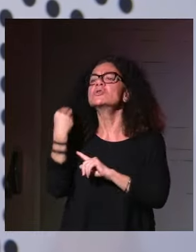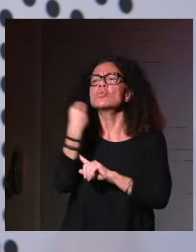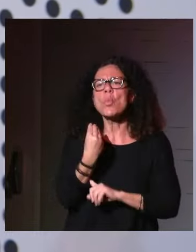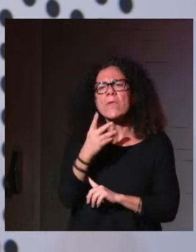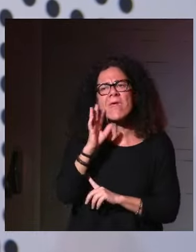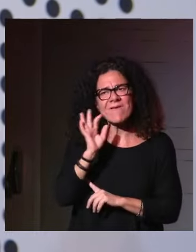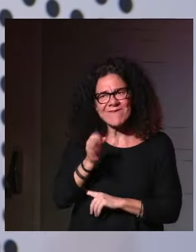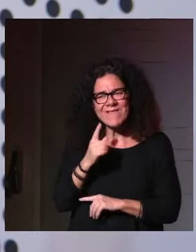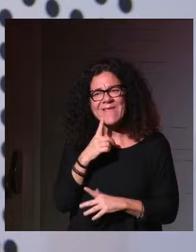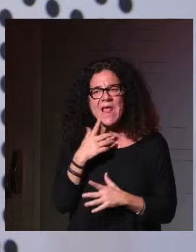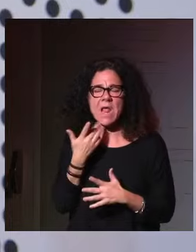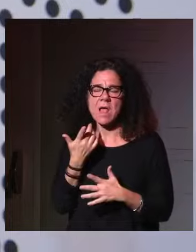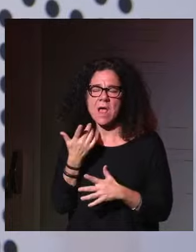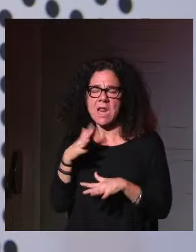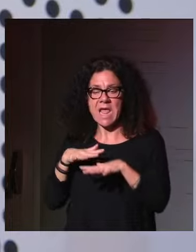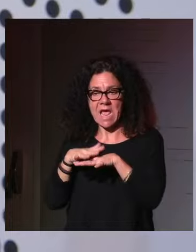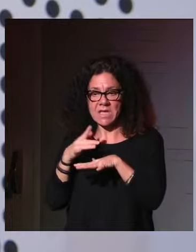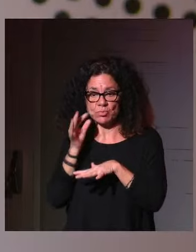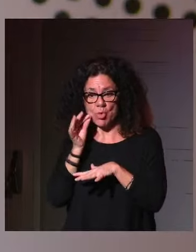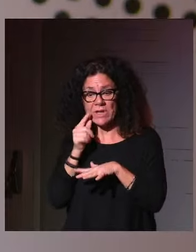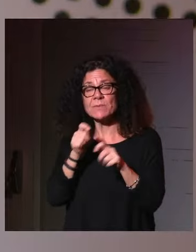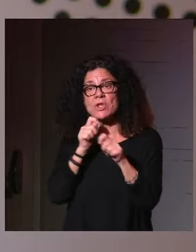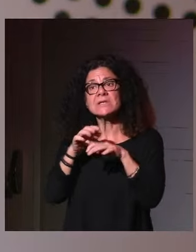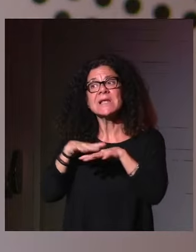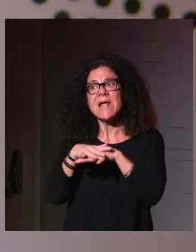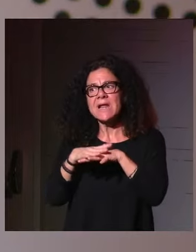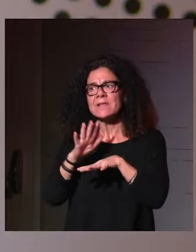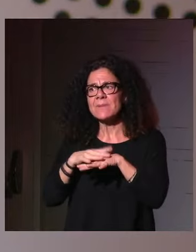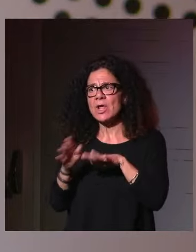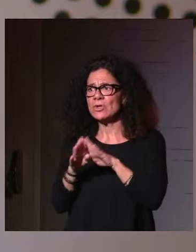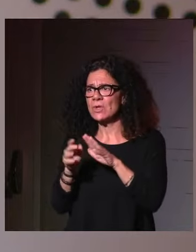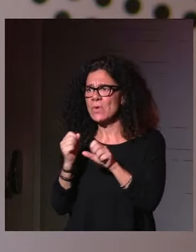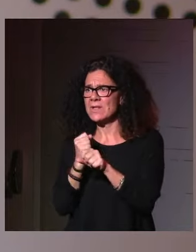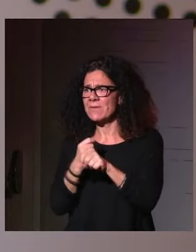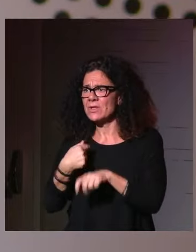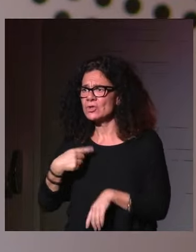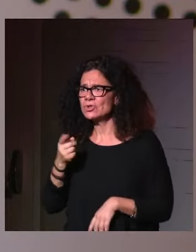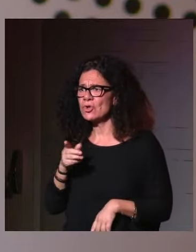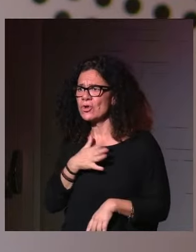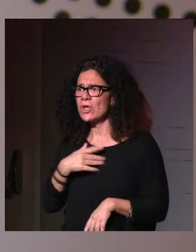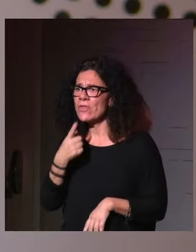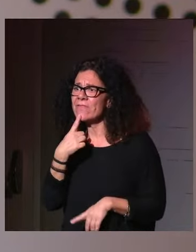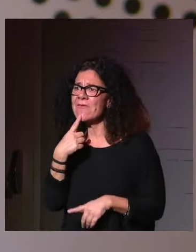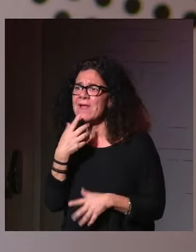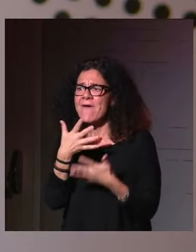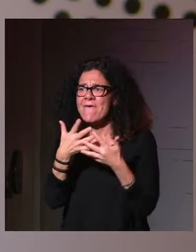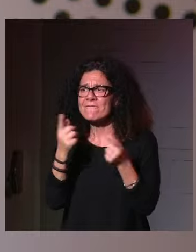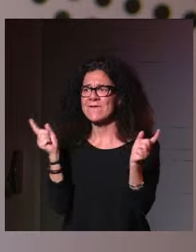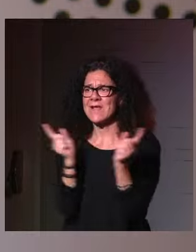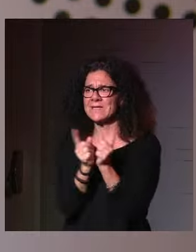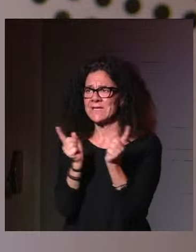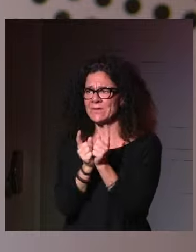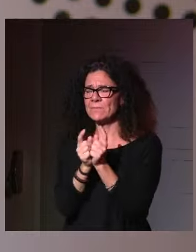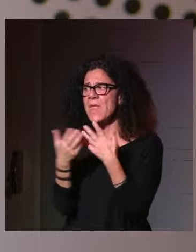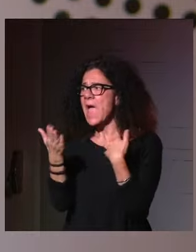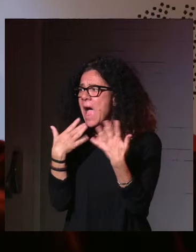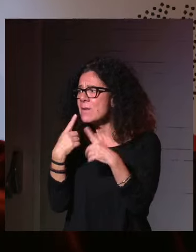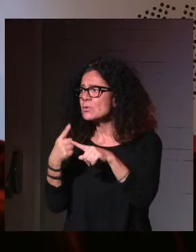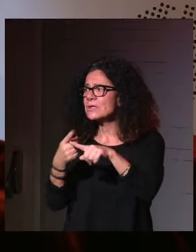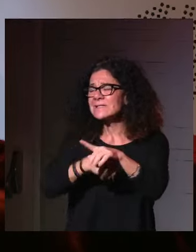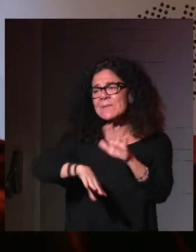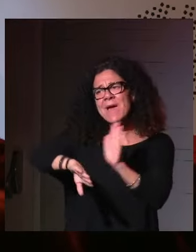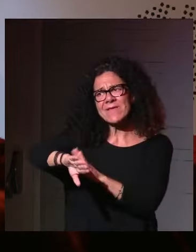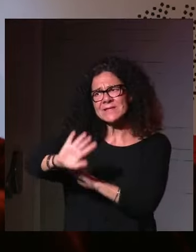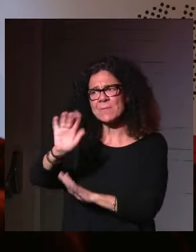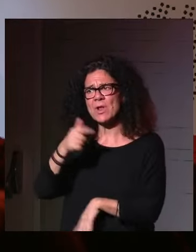periodistas y hacer red para poder seguir escribiendo bueno pues muchísimas gracias Yo solo quiero decir una frase hablamos de extrema derecha mucho